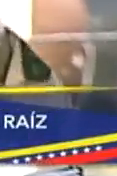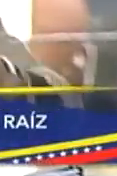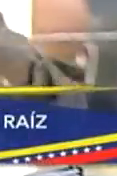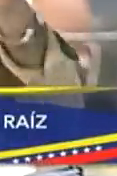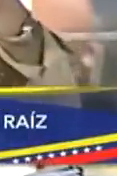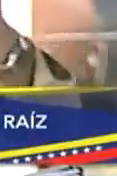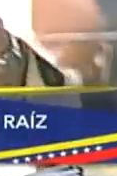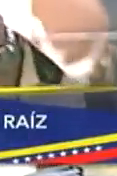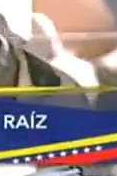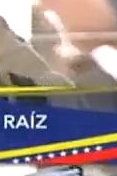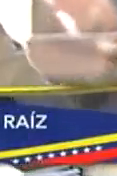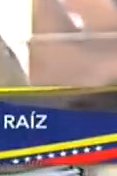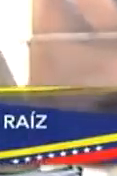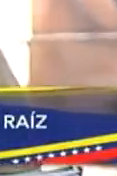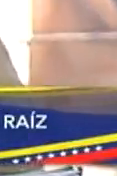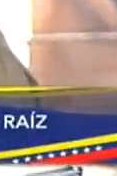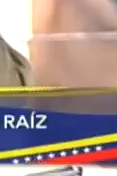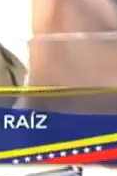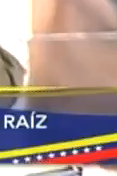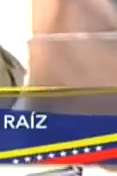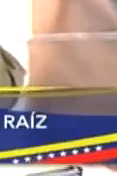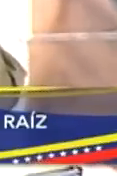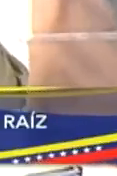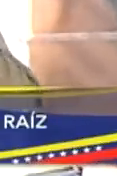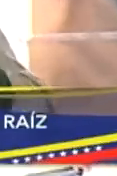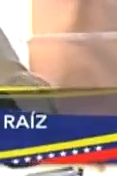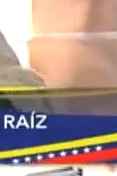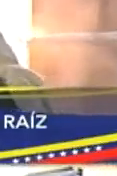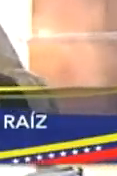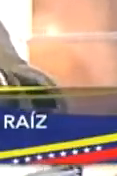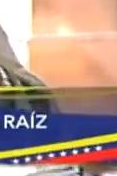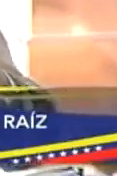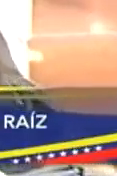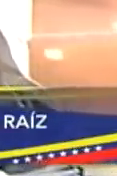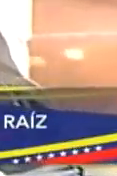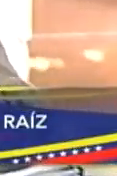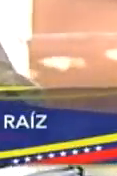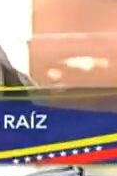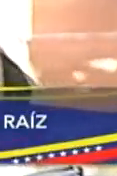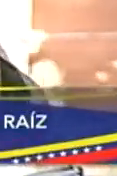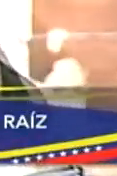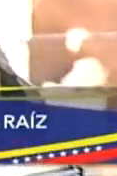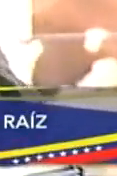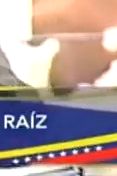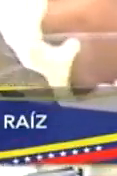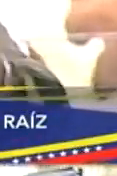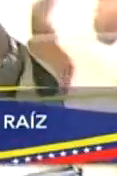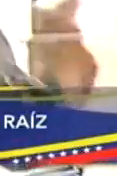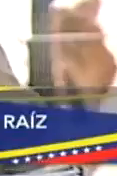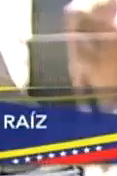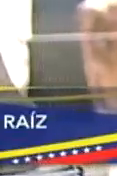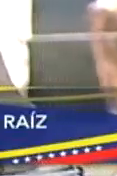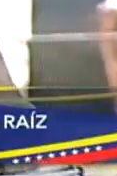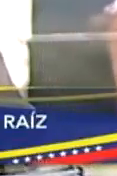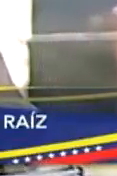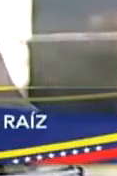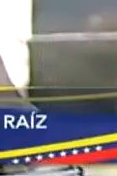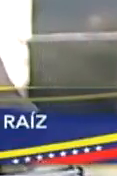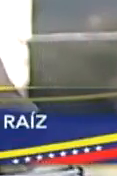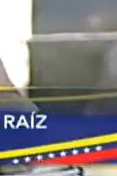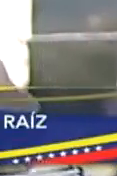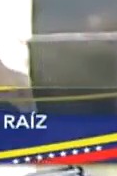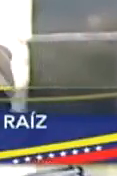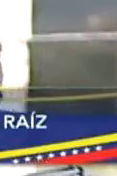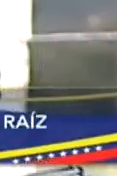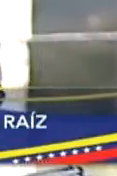patria se reconstruyera, para que la patria se rehiciera, cómo se está rehaciendo.